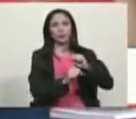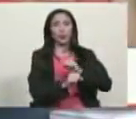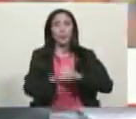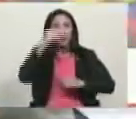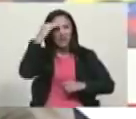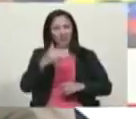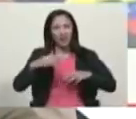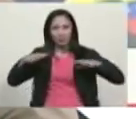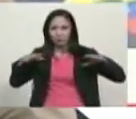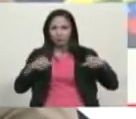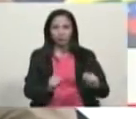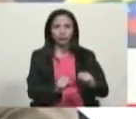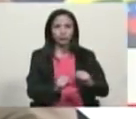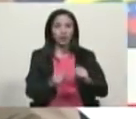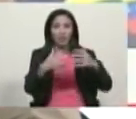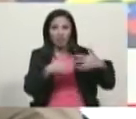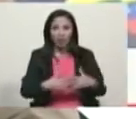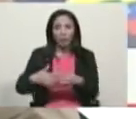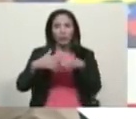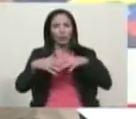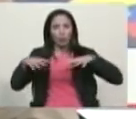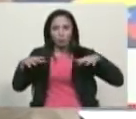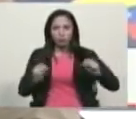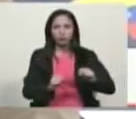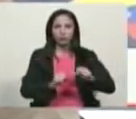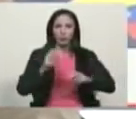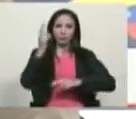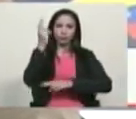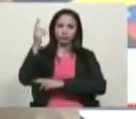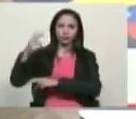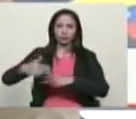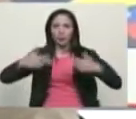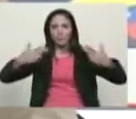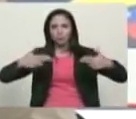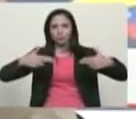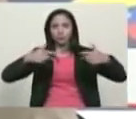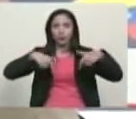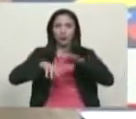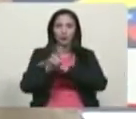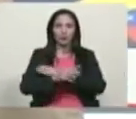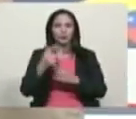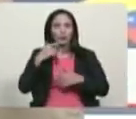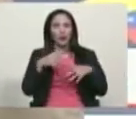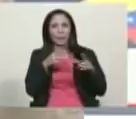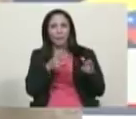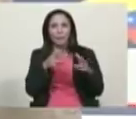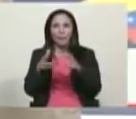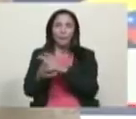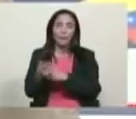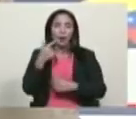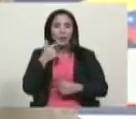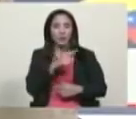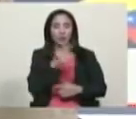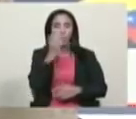militar del ejército de Estados Unidos a nuestra amada patria Venezuela.